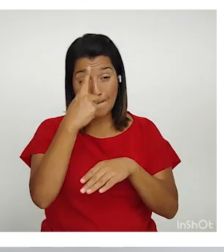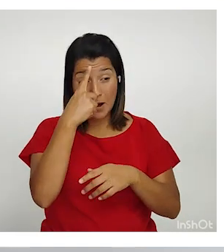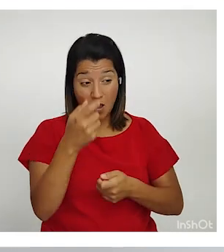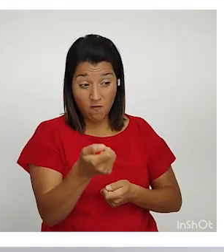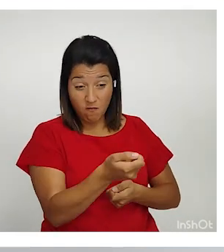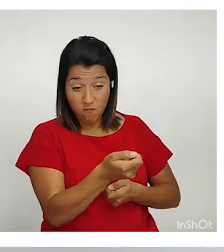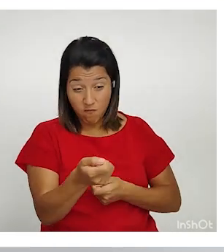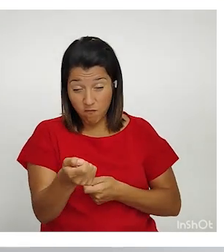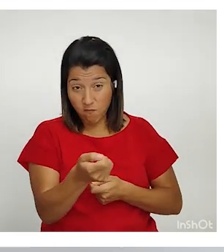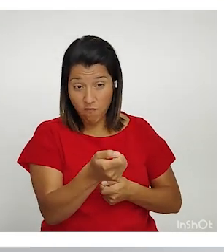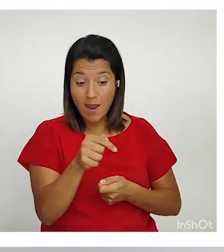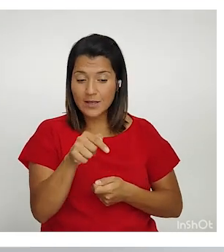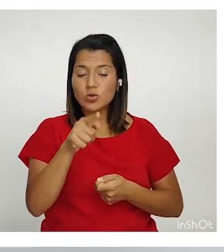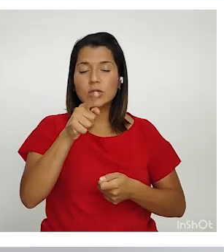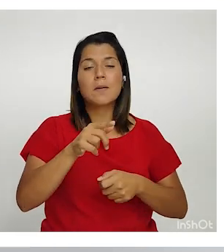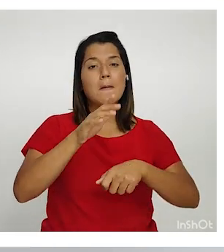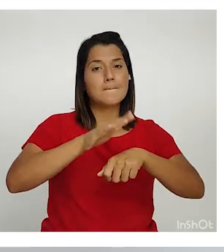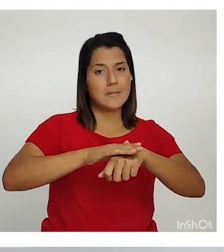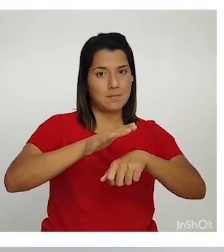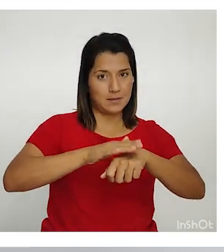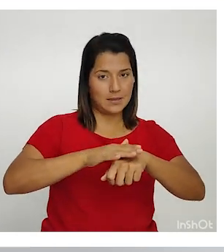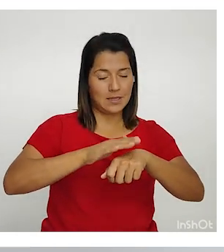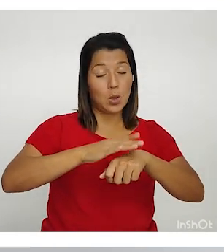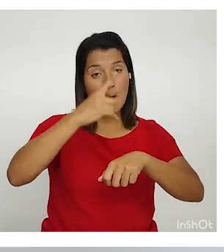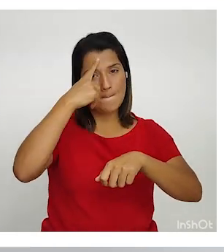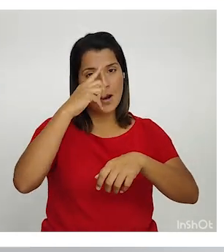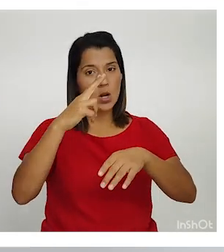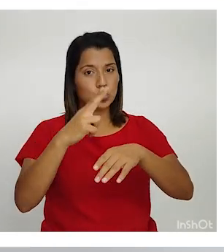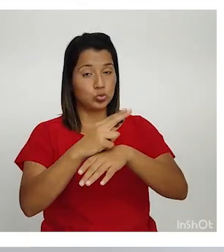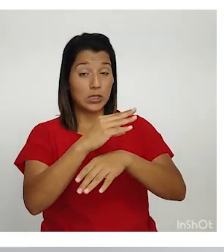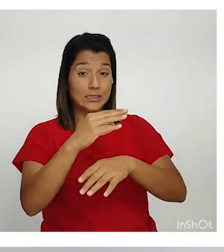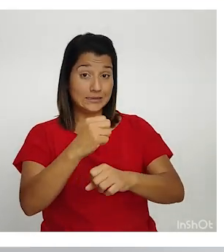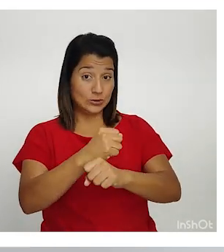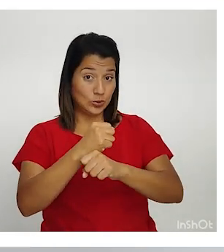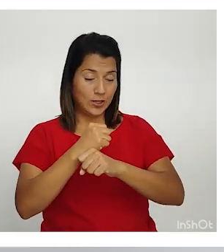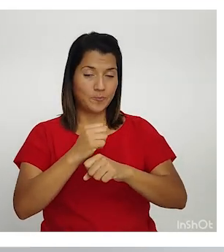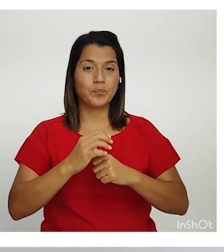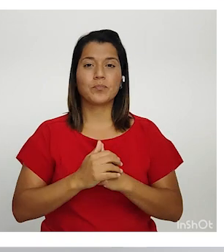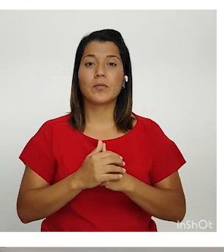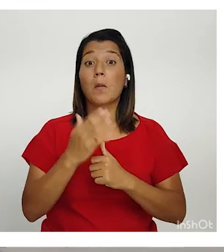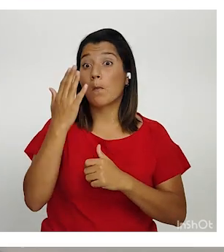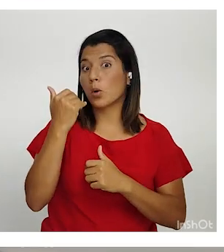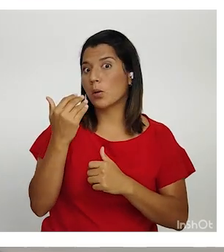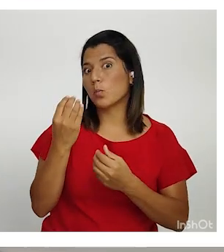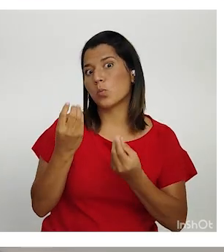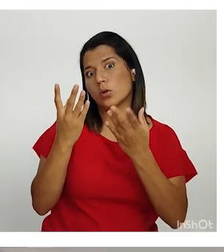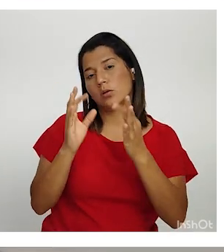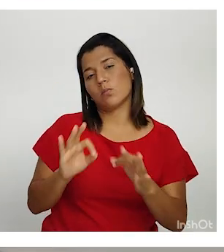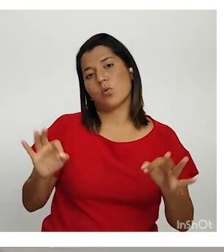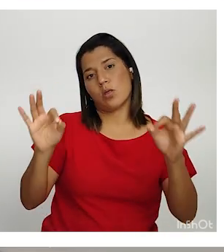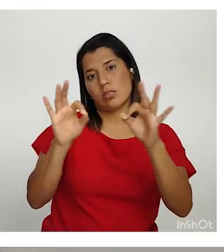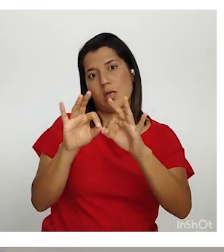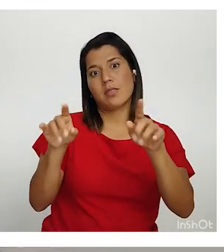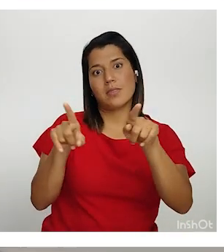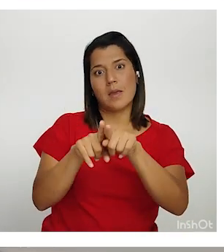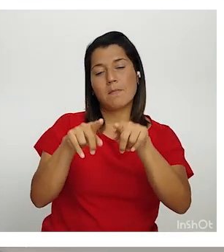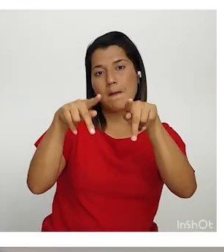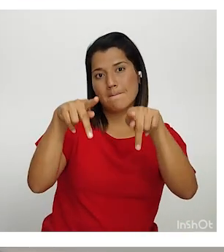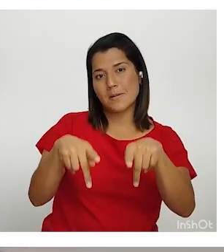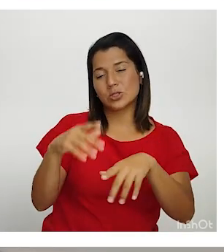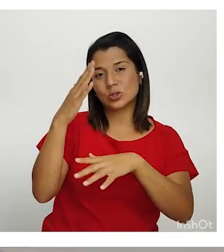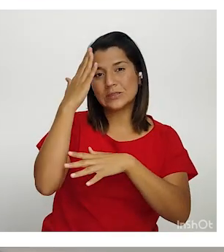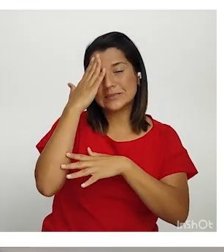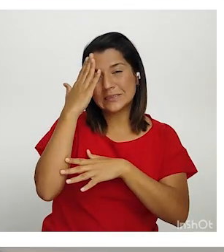este sentido sean los que están permitidos y avalados para su uso y seguridad. Porque es importante también que las personas